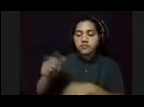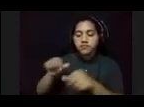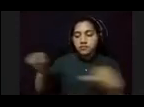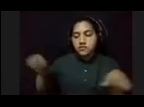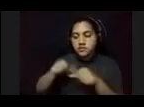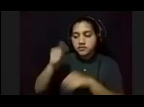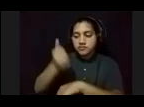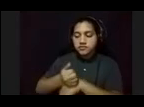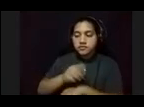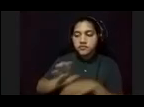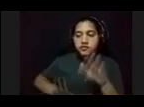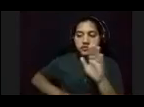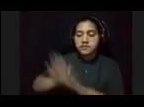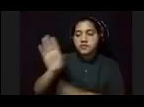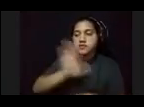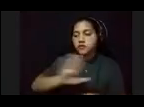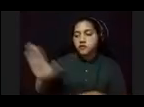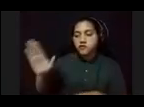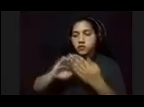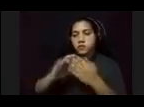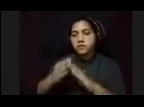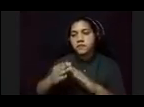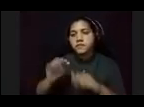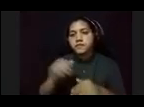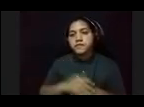desarrollar una comunidad.